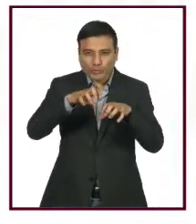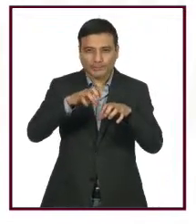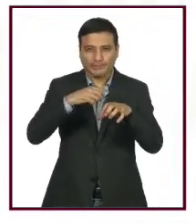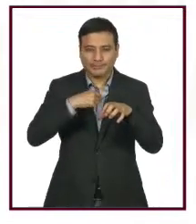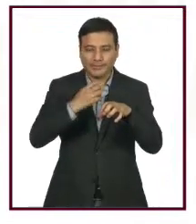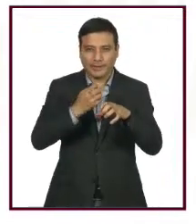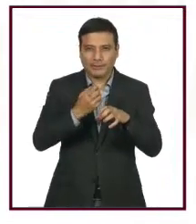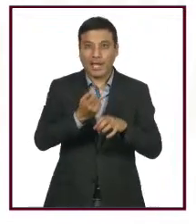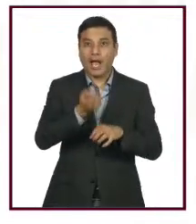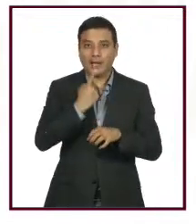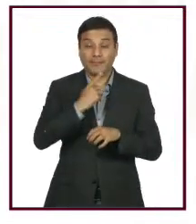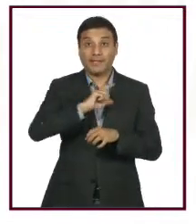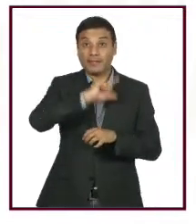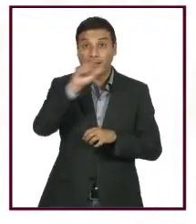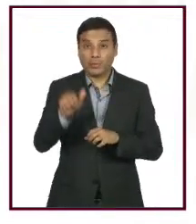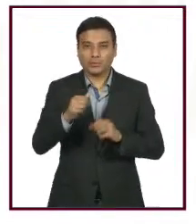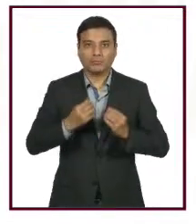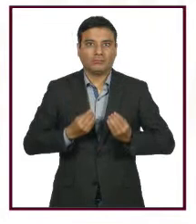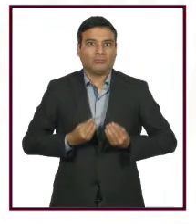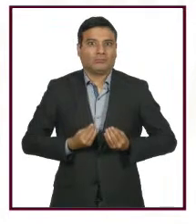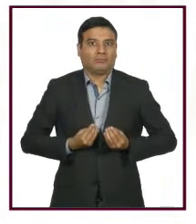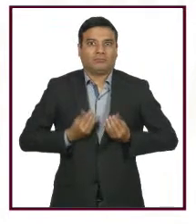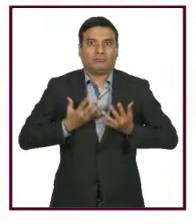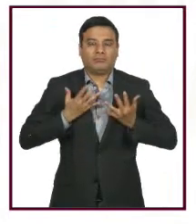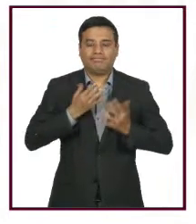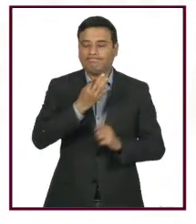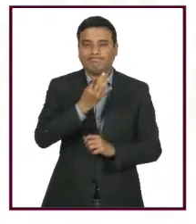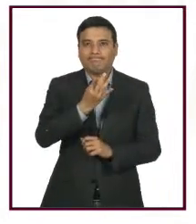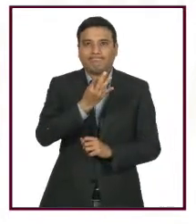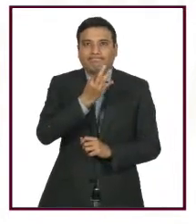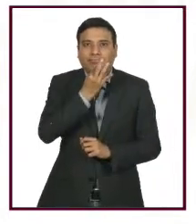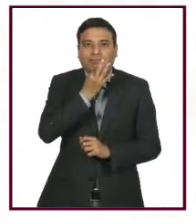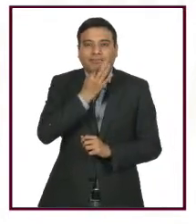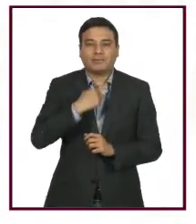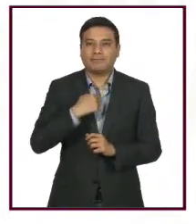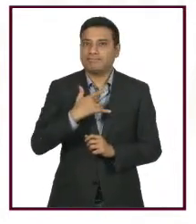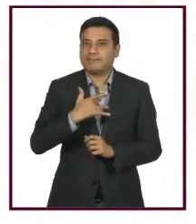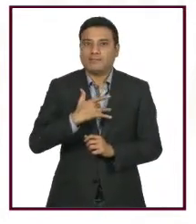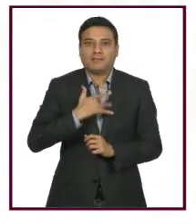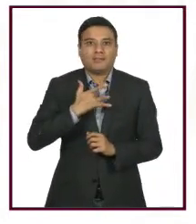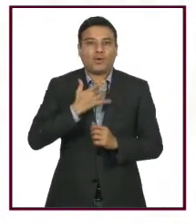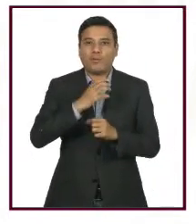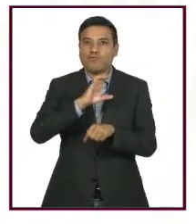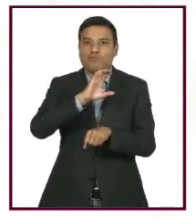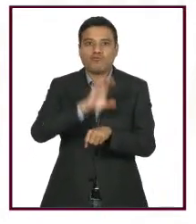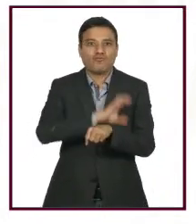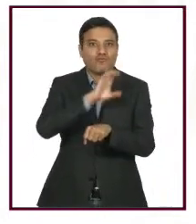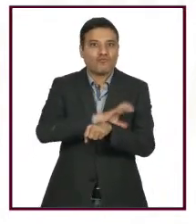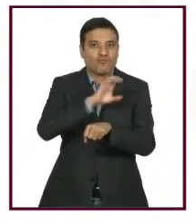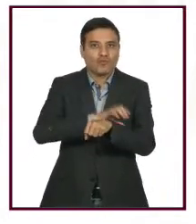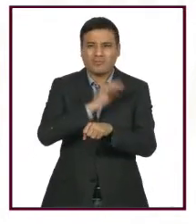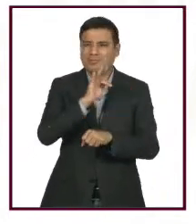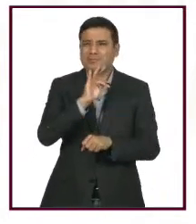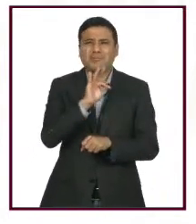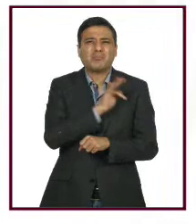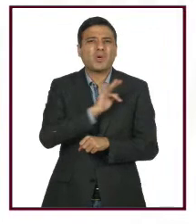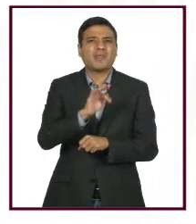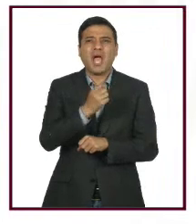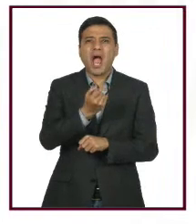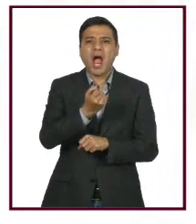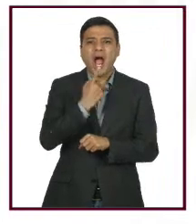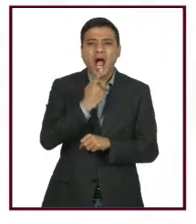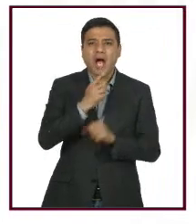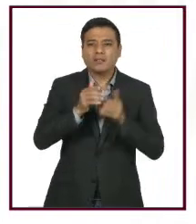la euforia es de los principales y más rápidos efectos que se pueden provocar, presentar en cuestión de minutos, ¿no? Y son